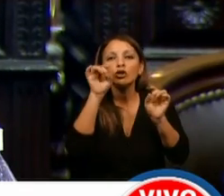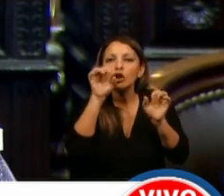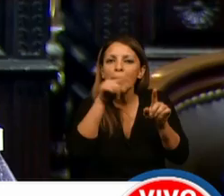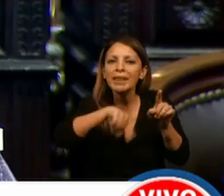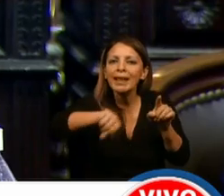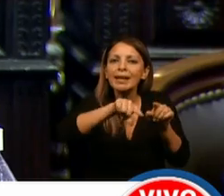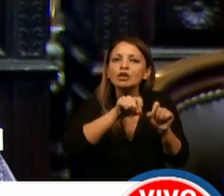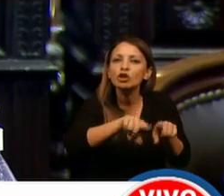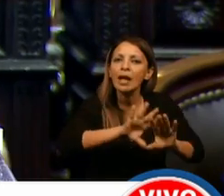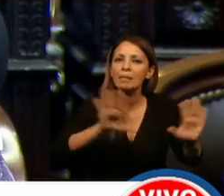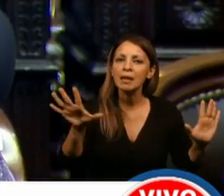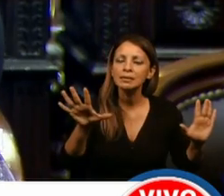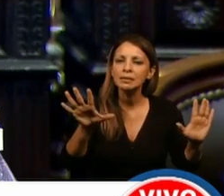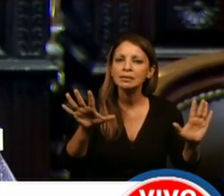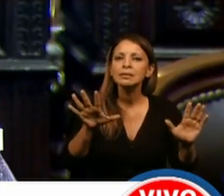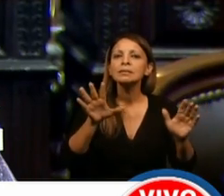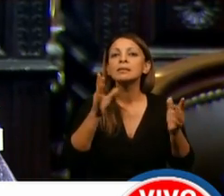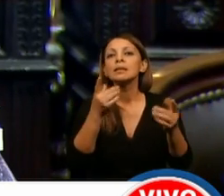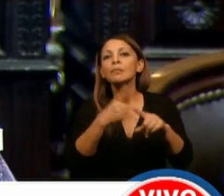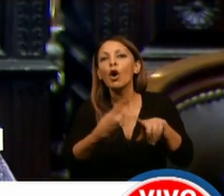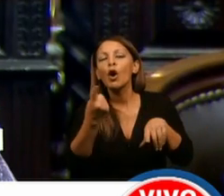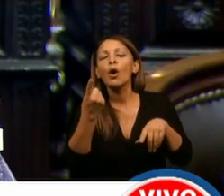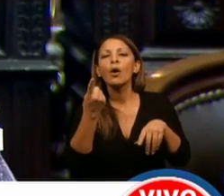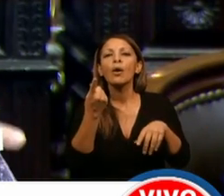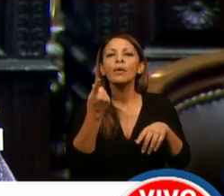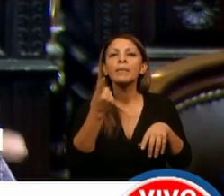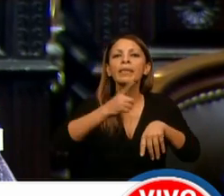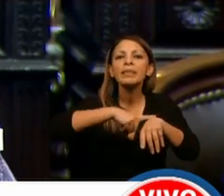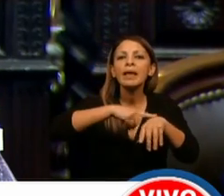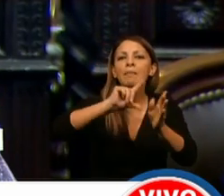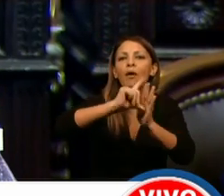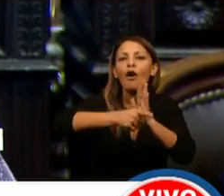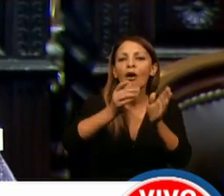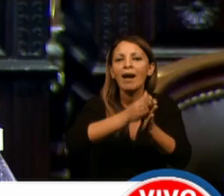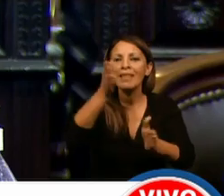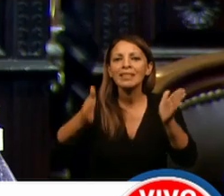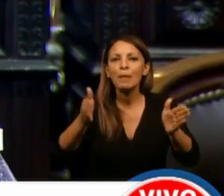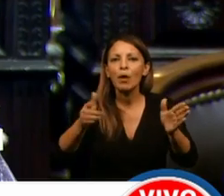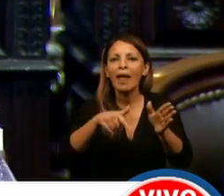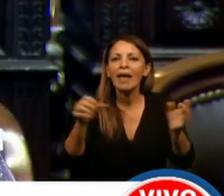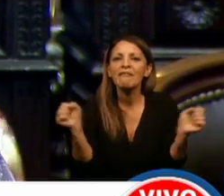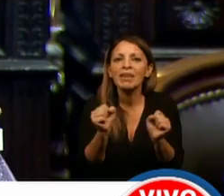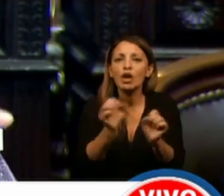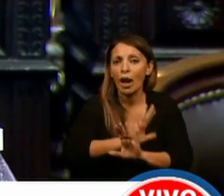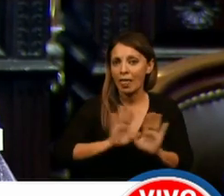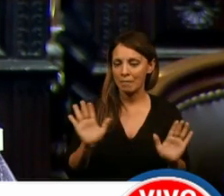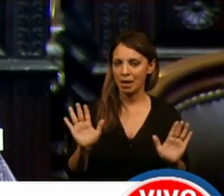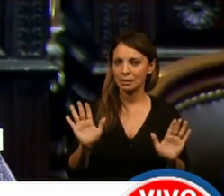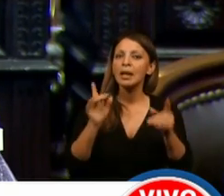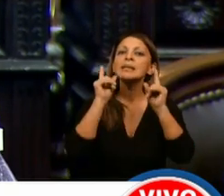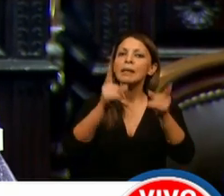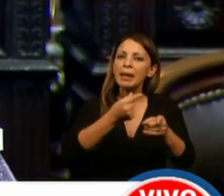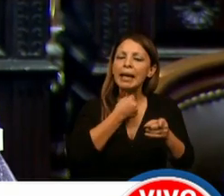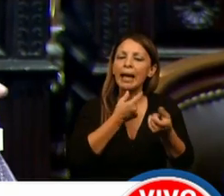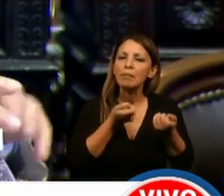y solamente por el tiempo que dura la temporada fría y aparte queremos que tenga un